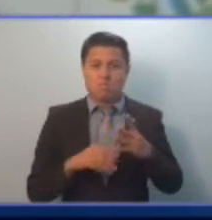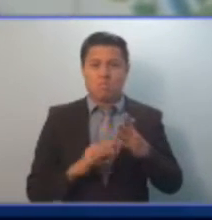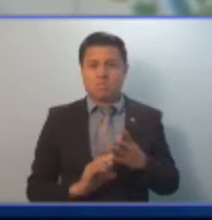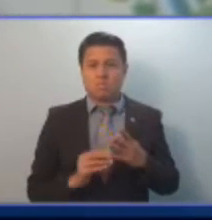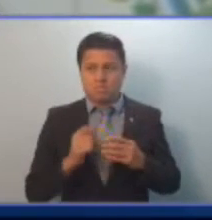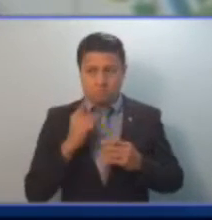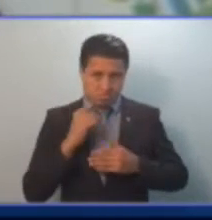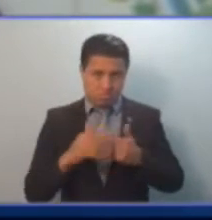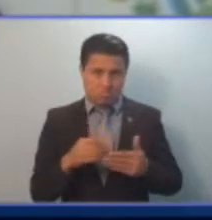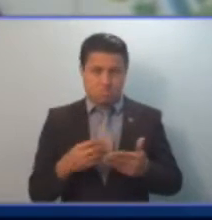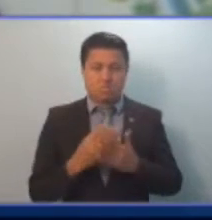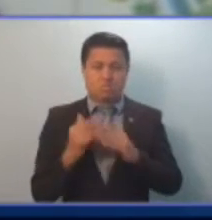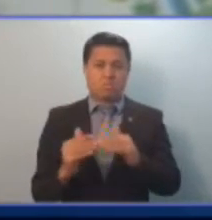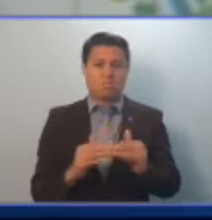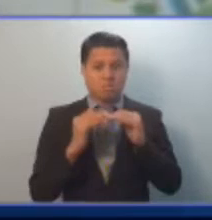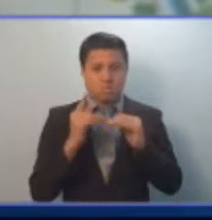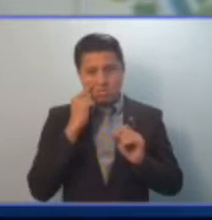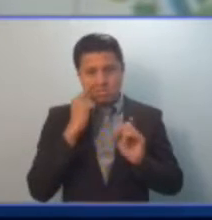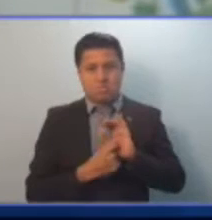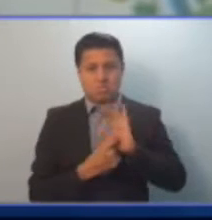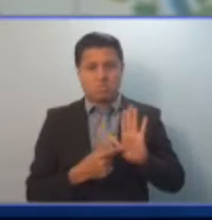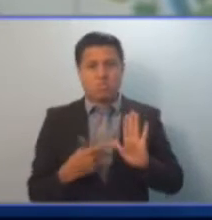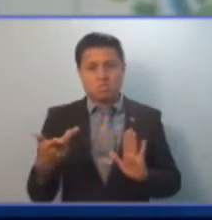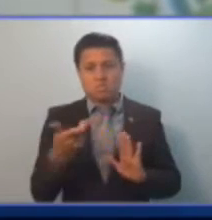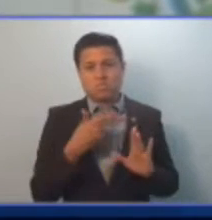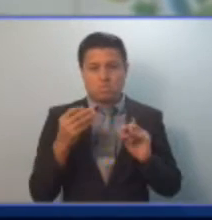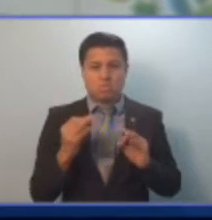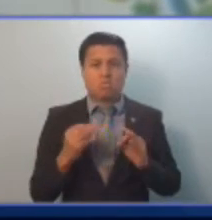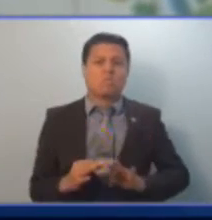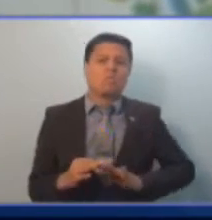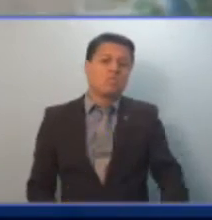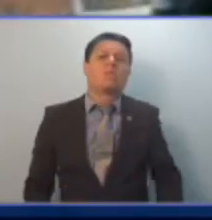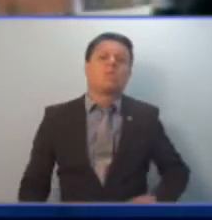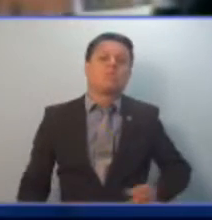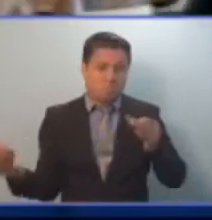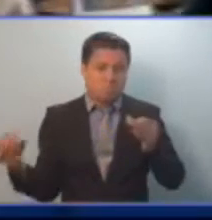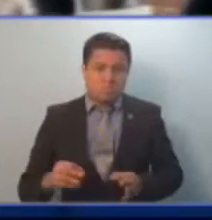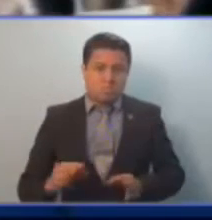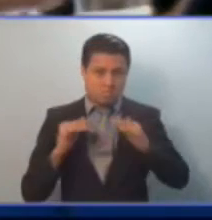es homogéneo ni se presenta en todas las realidades de manera igual.